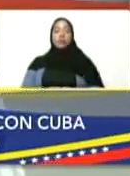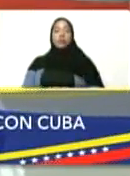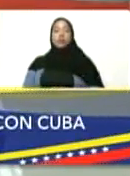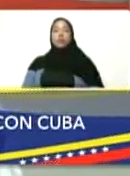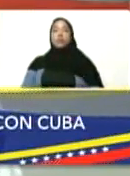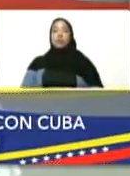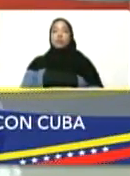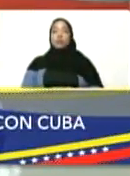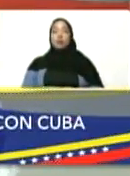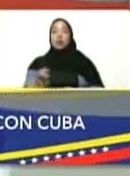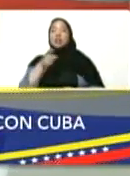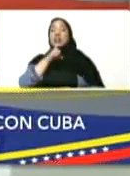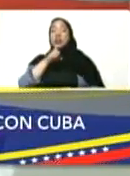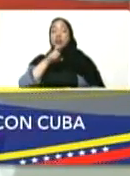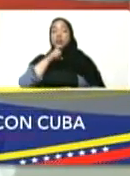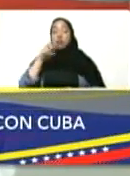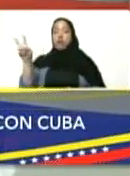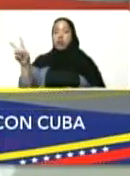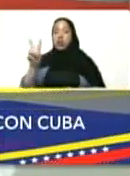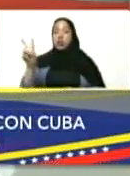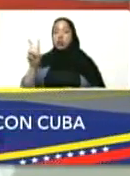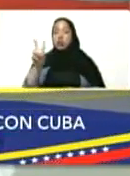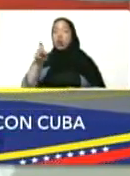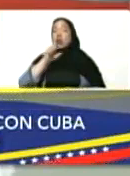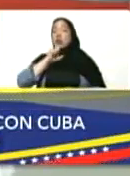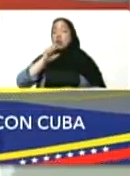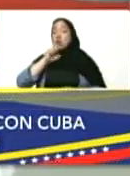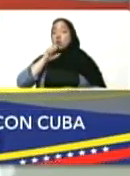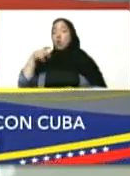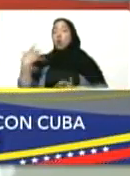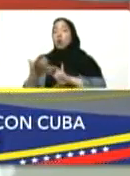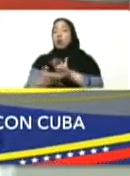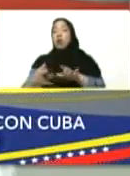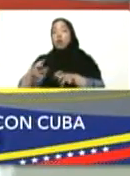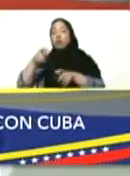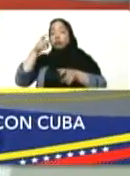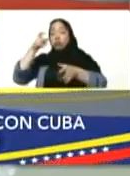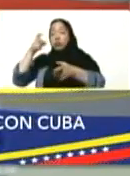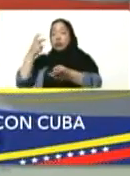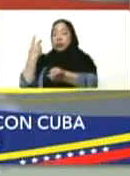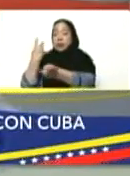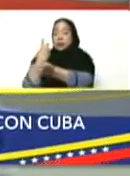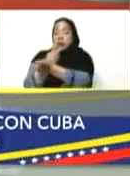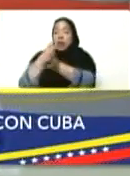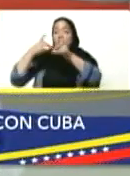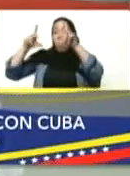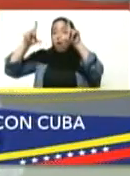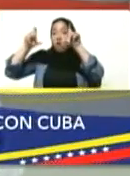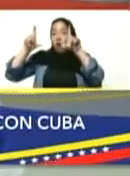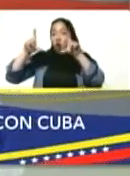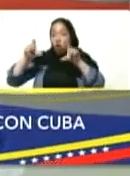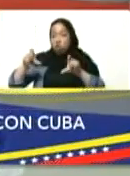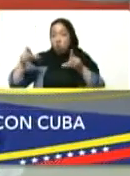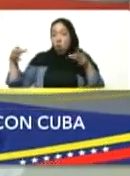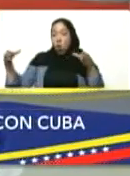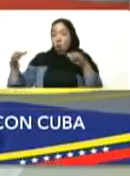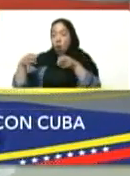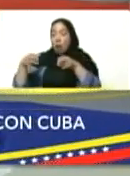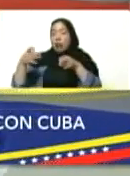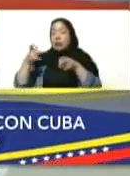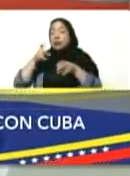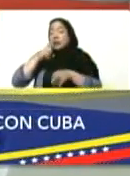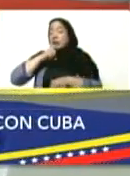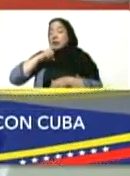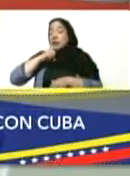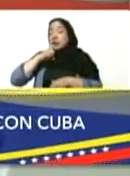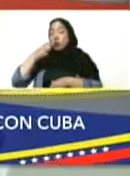parir, como se dice en Venezuela. Para arreglar un tomógrafo, que el tomógrafo esté funcionando, que